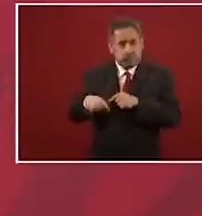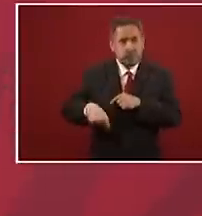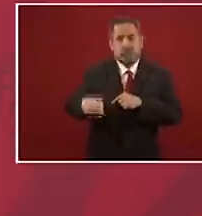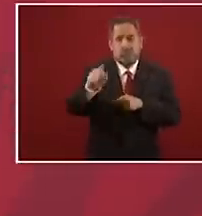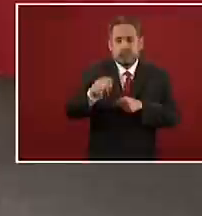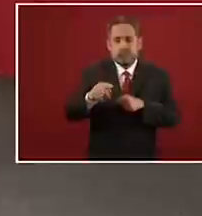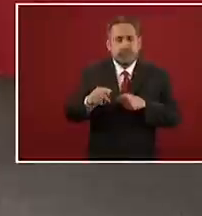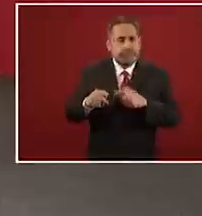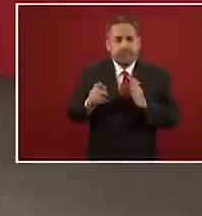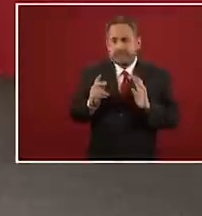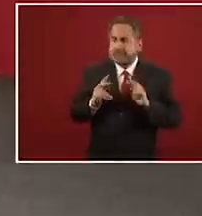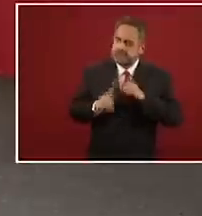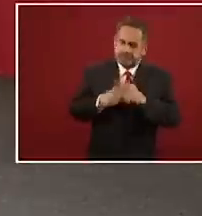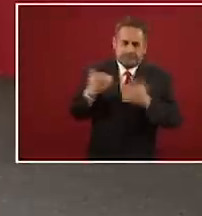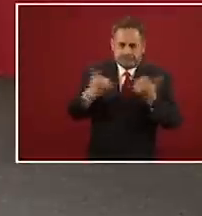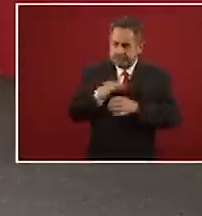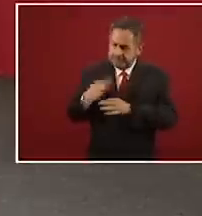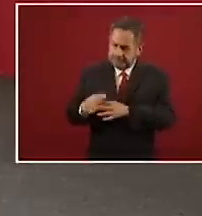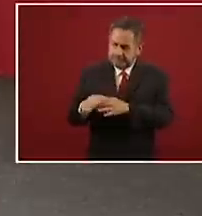siguiendo,